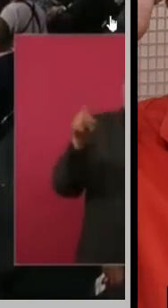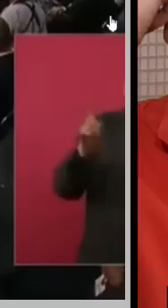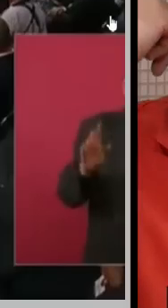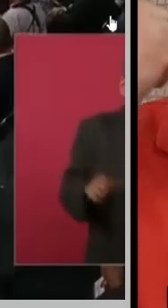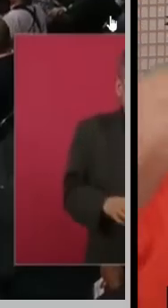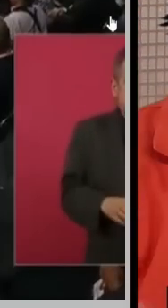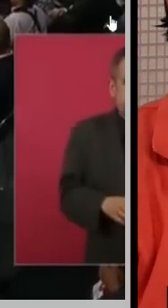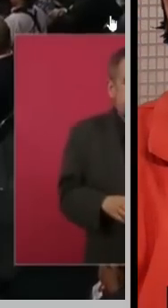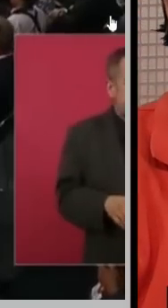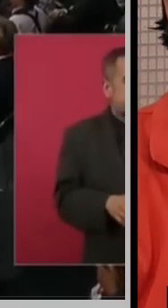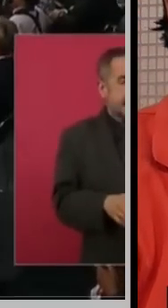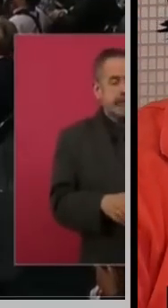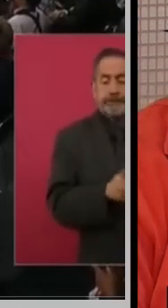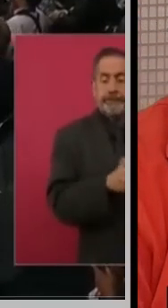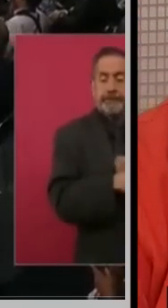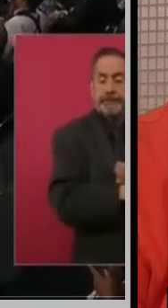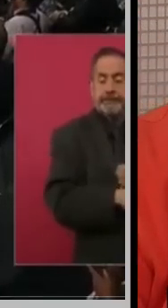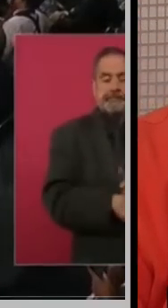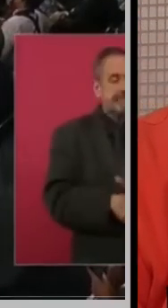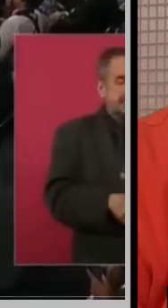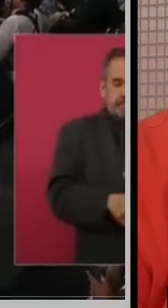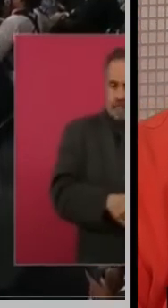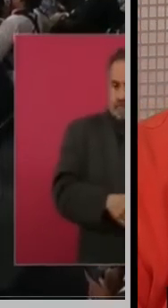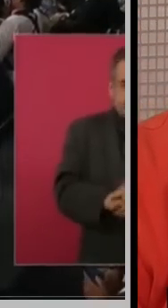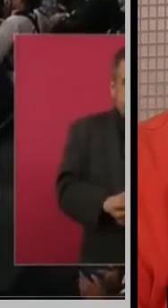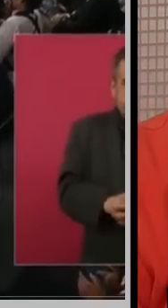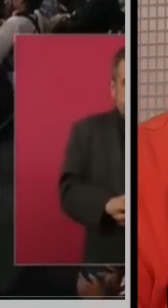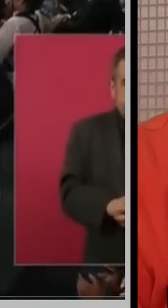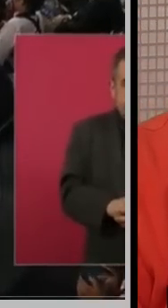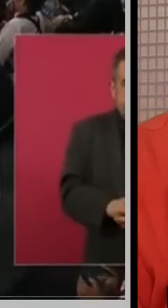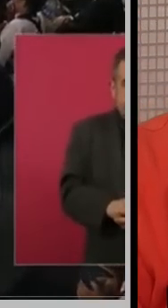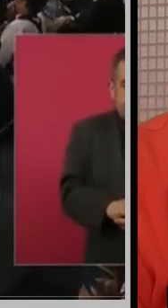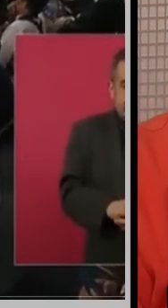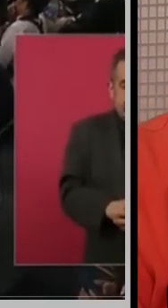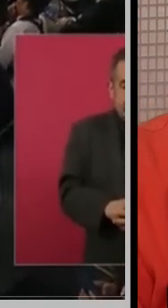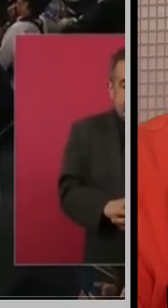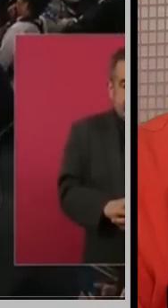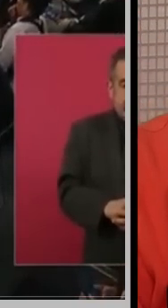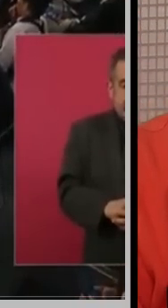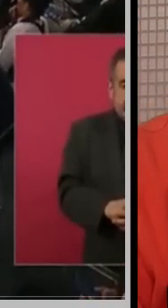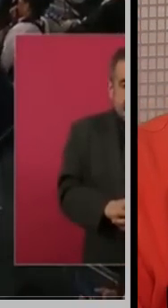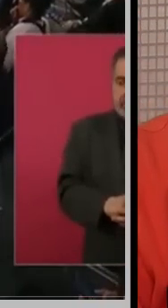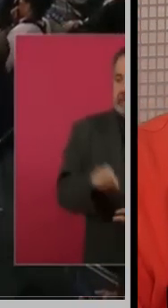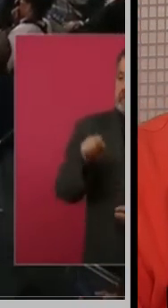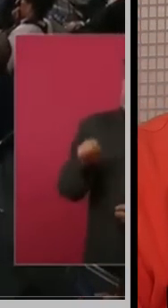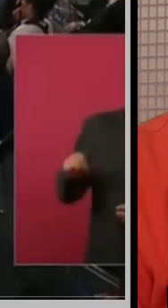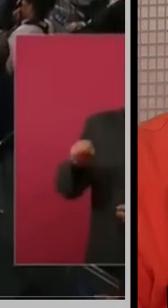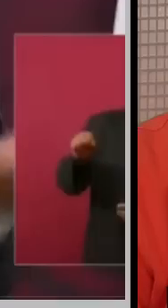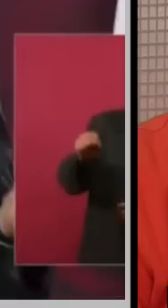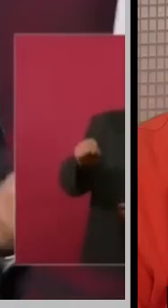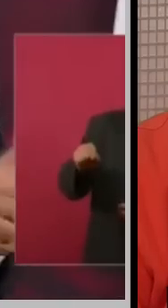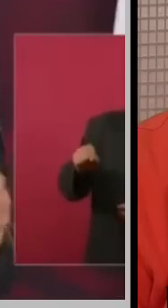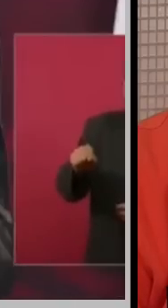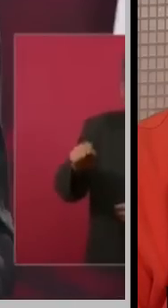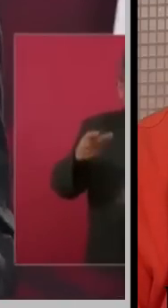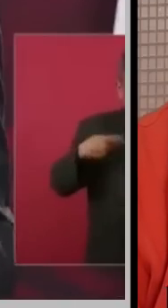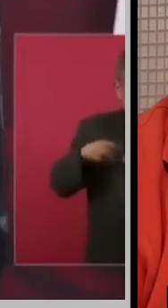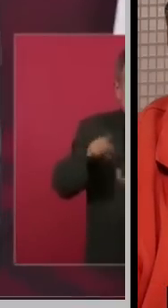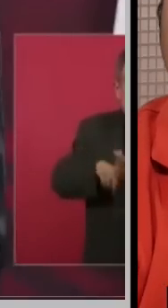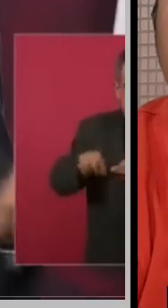encubridores si el presidente o cualquier funcionario se entera